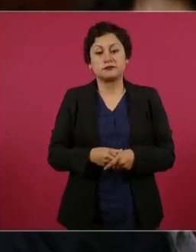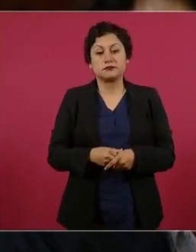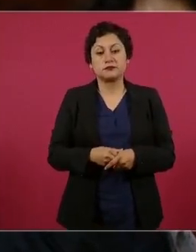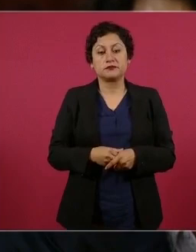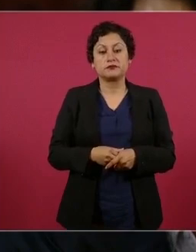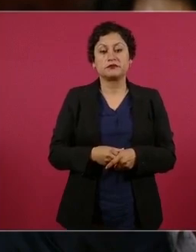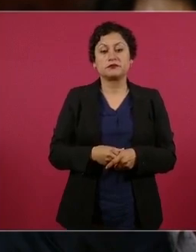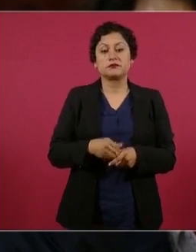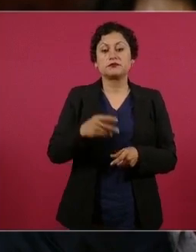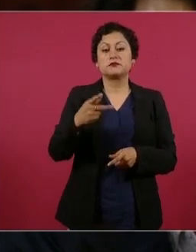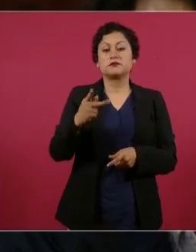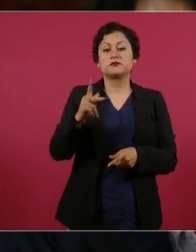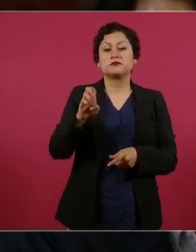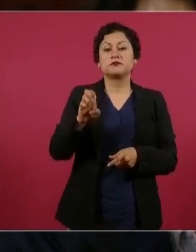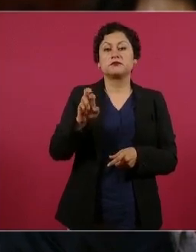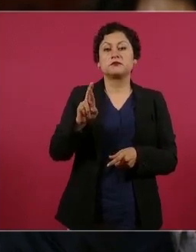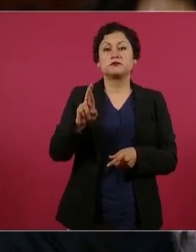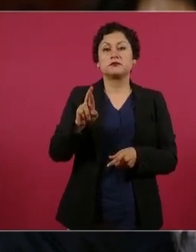petropiratas.